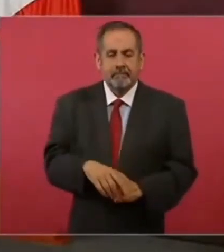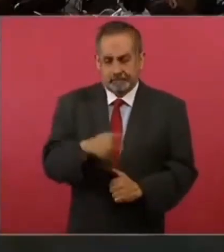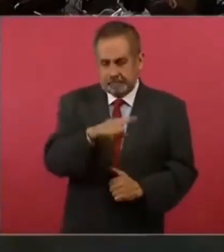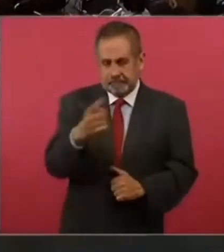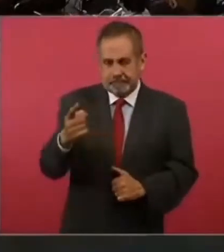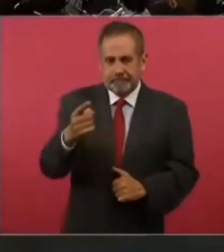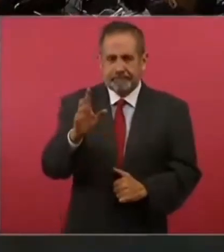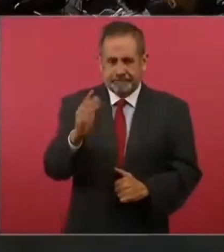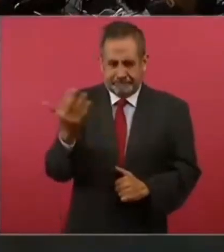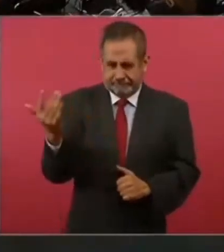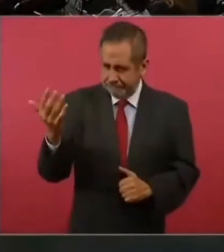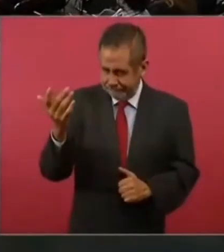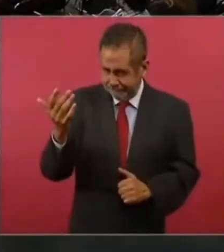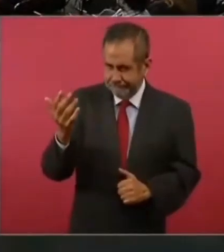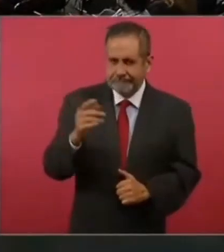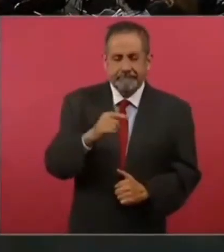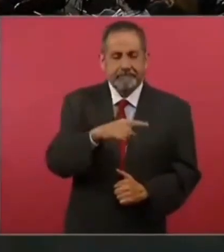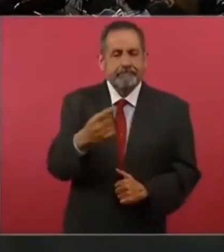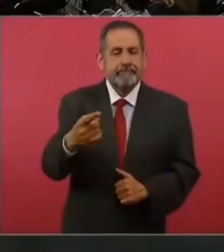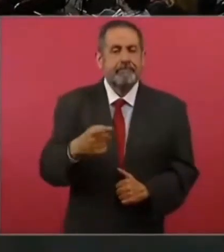Vamos a terminar.